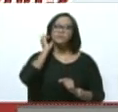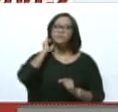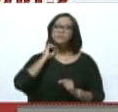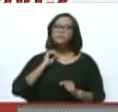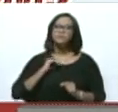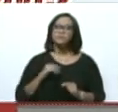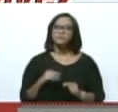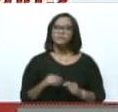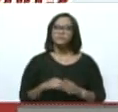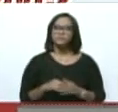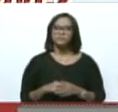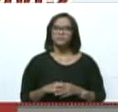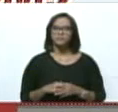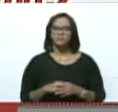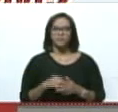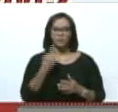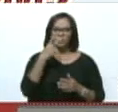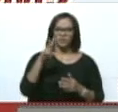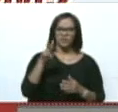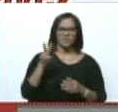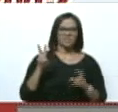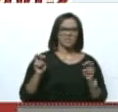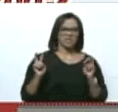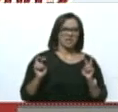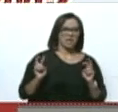Nos ven y dicen, es un bicho raro.